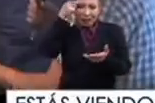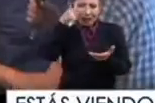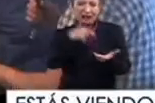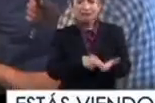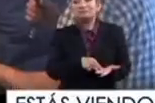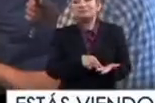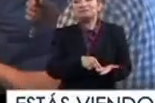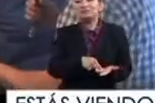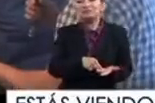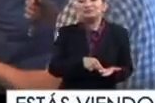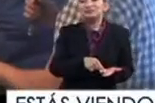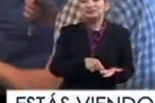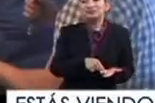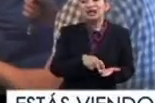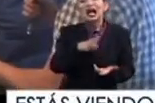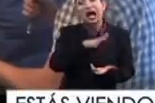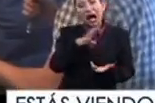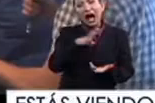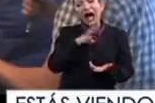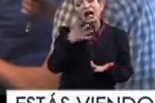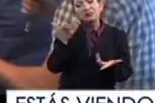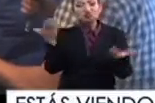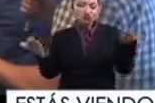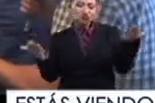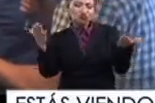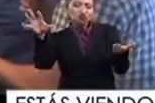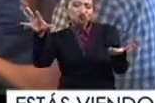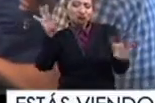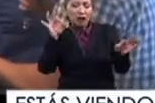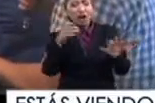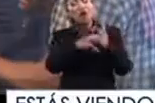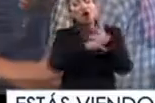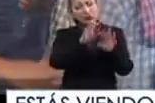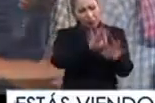que hay elecciones